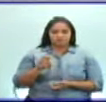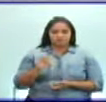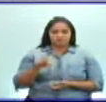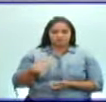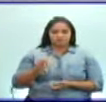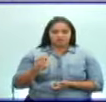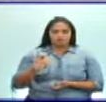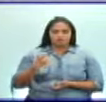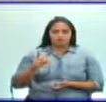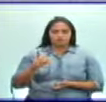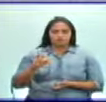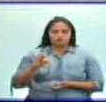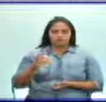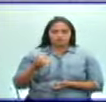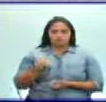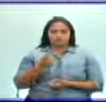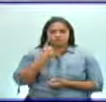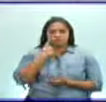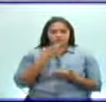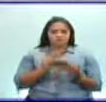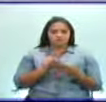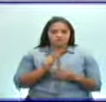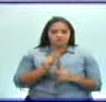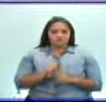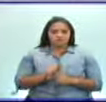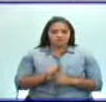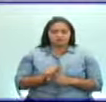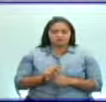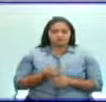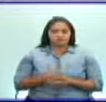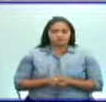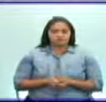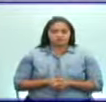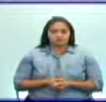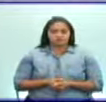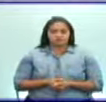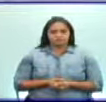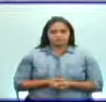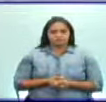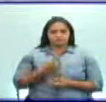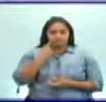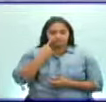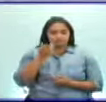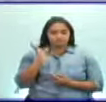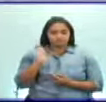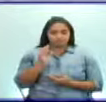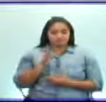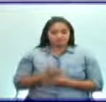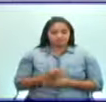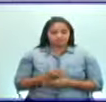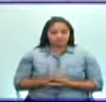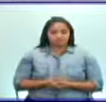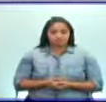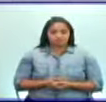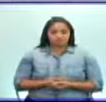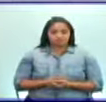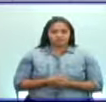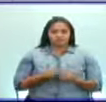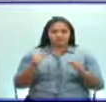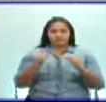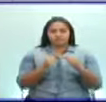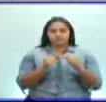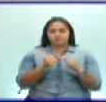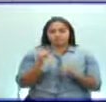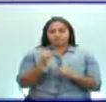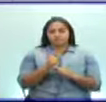En este caso tenemos la representación utilizando el GeoGebra. Miren bien, esta es la gráfica. Miren bien, el intersecto con el eje X coincide